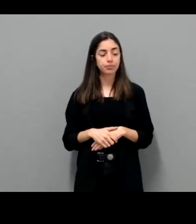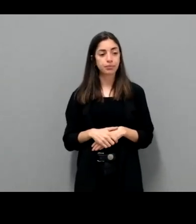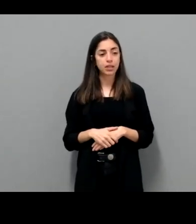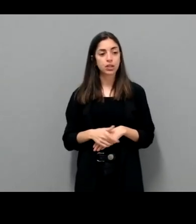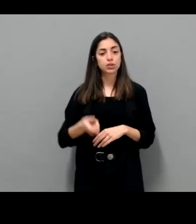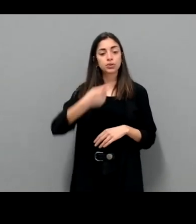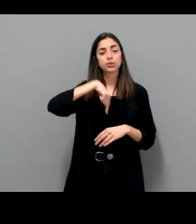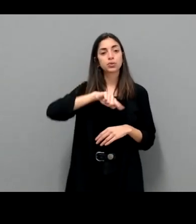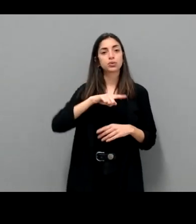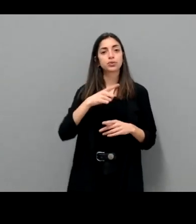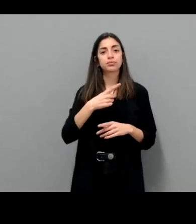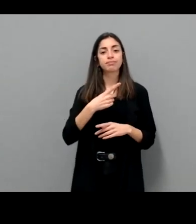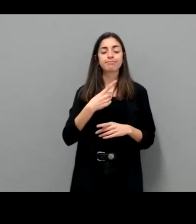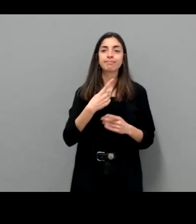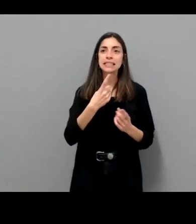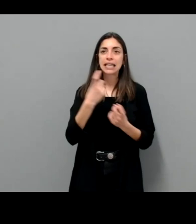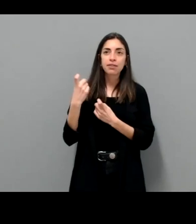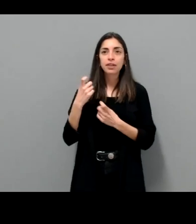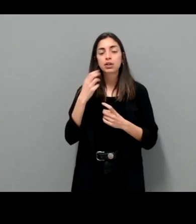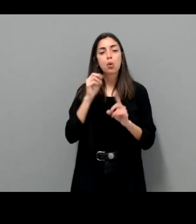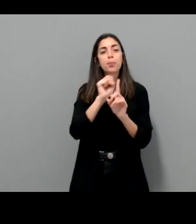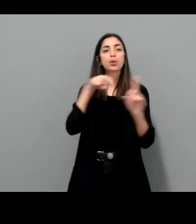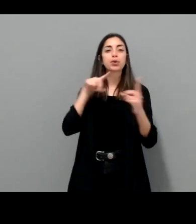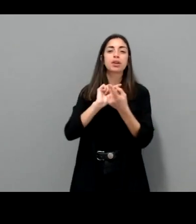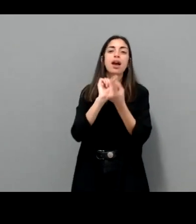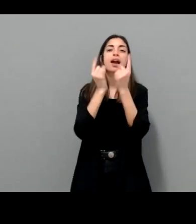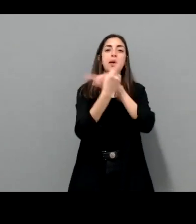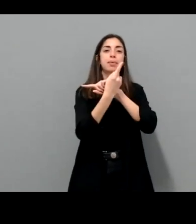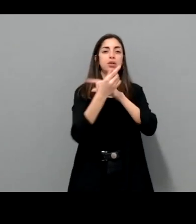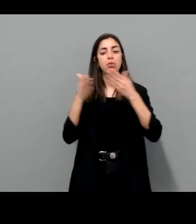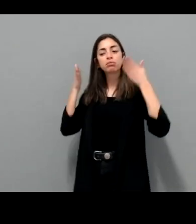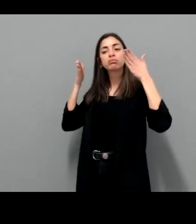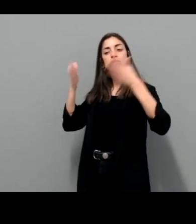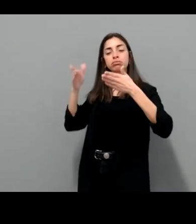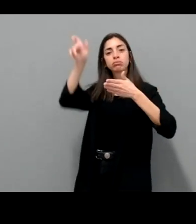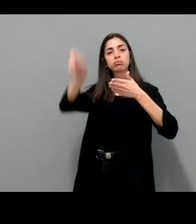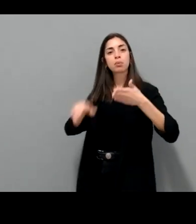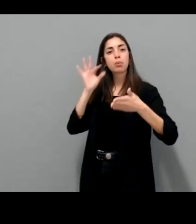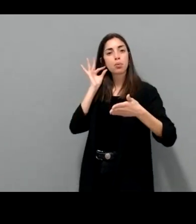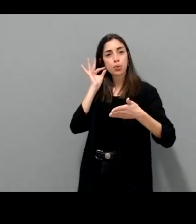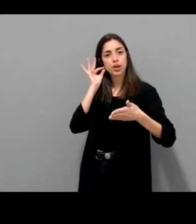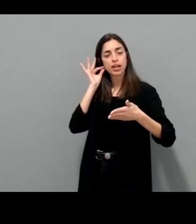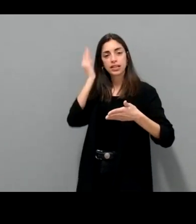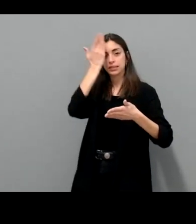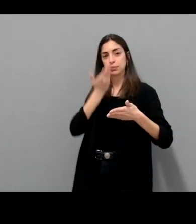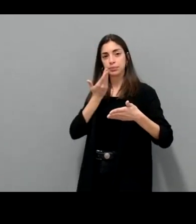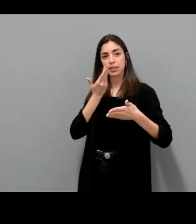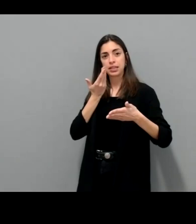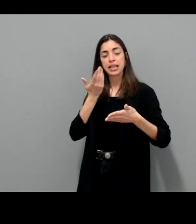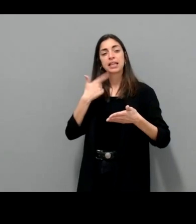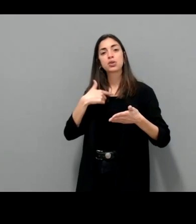necesitamos pasan por cambiar la mirada hacia ellas, dejar a un lado un modelo social